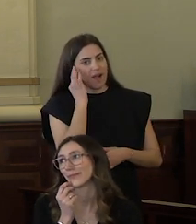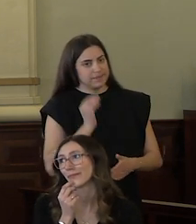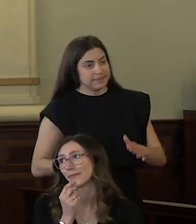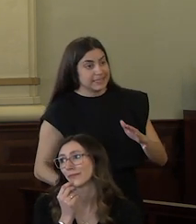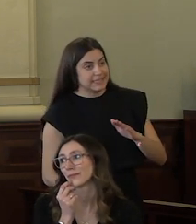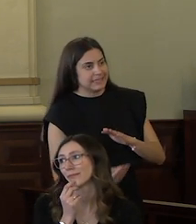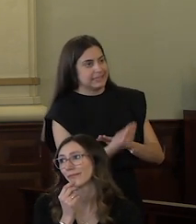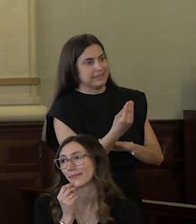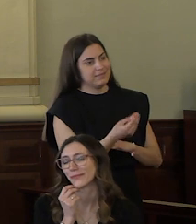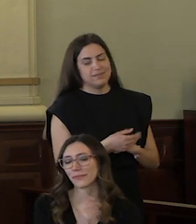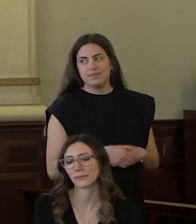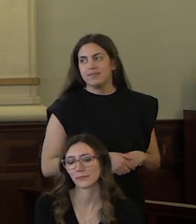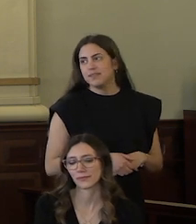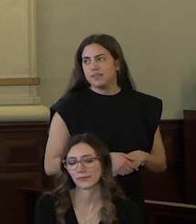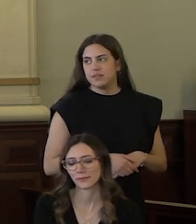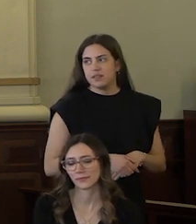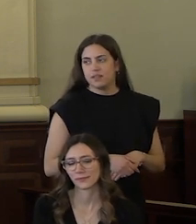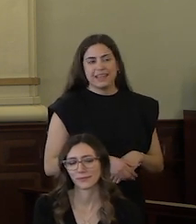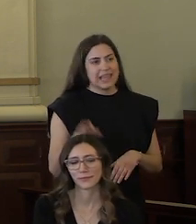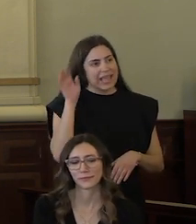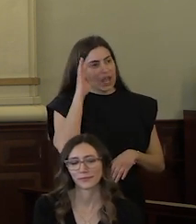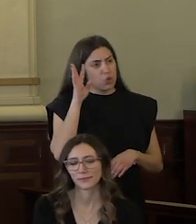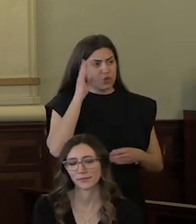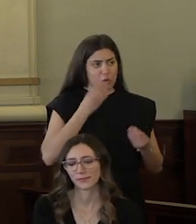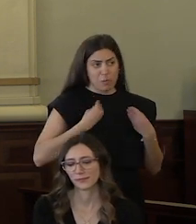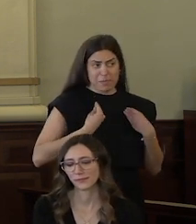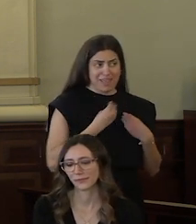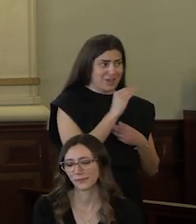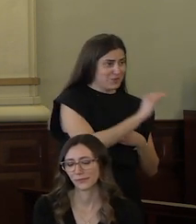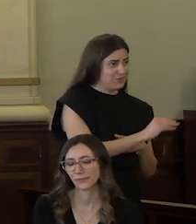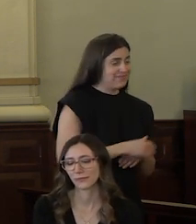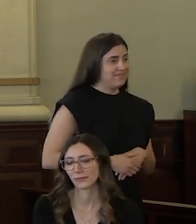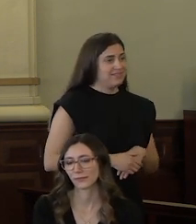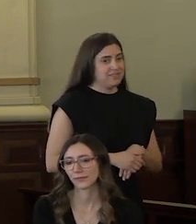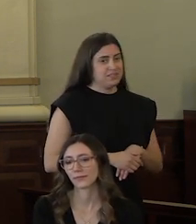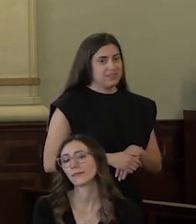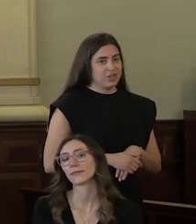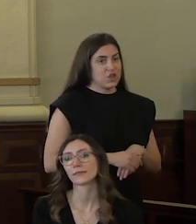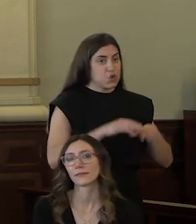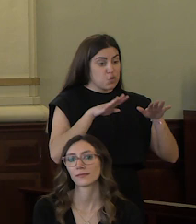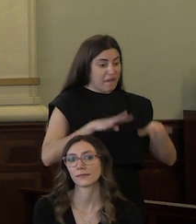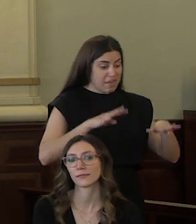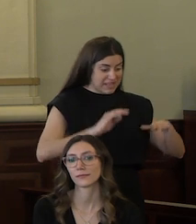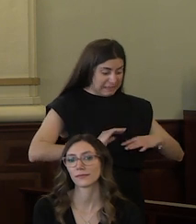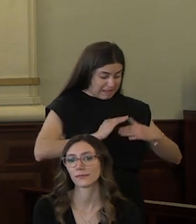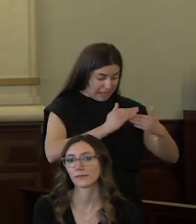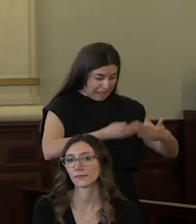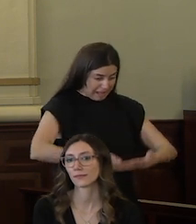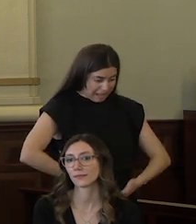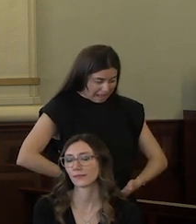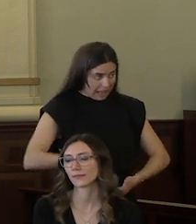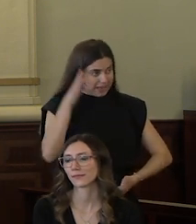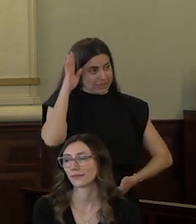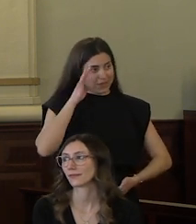Era, pues eso, la ilusión de su vida, la gestación de 9 meses, las